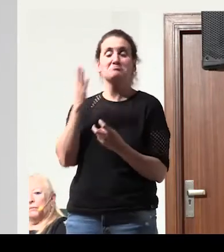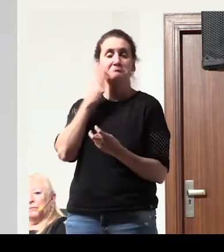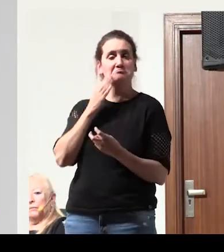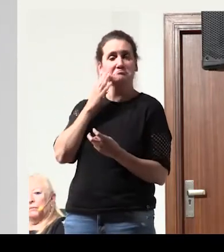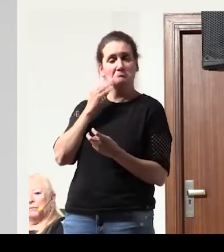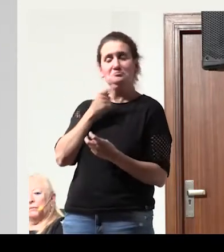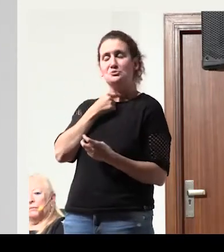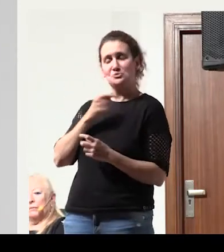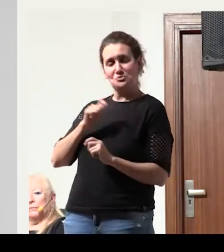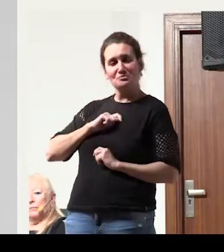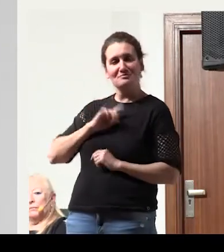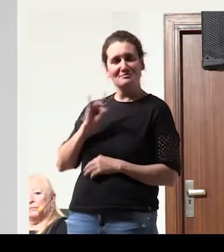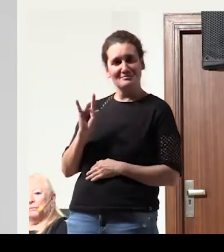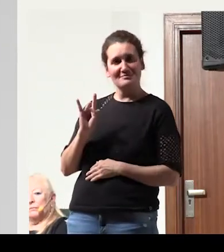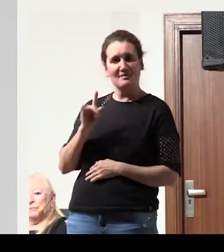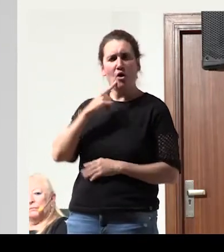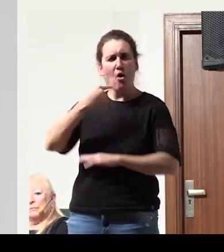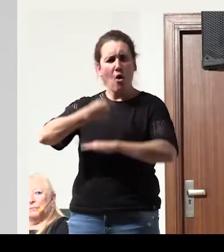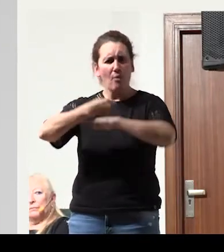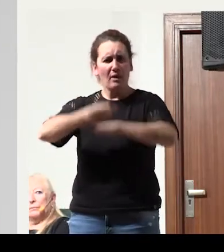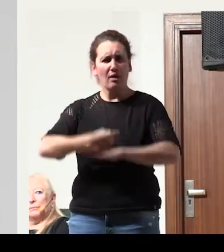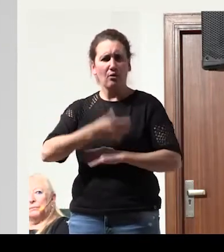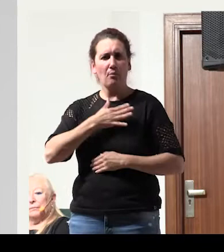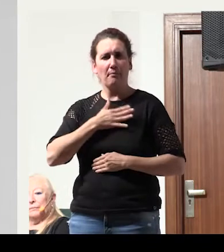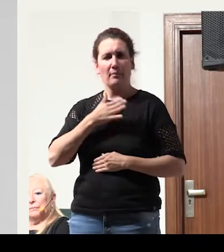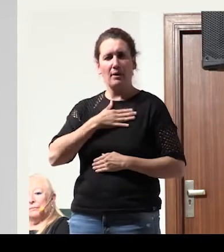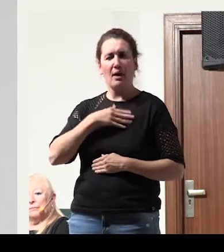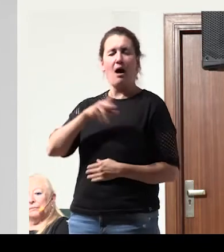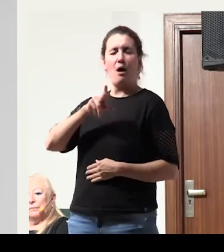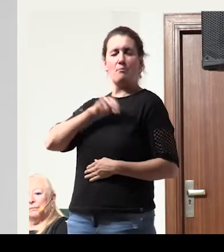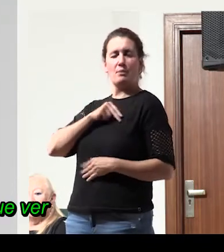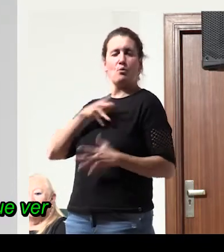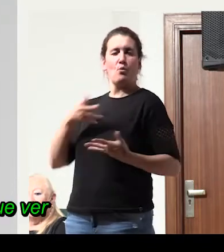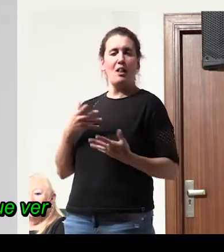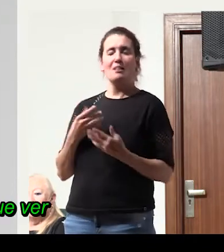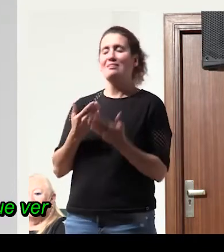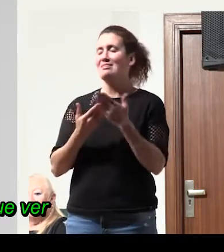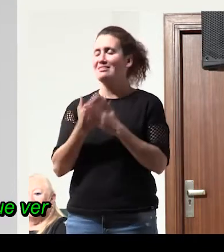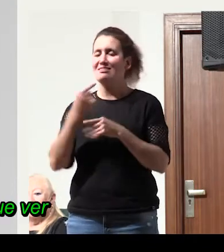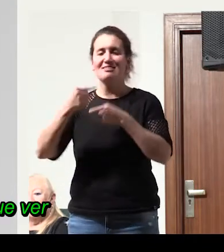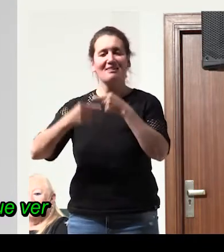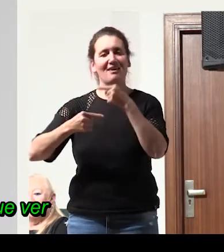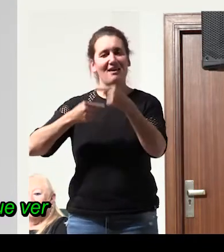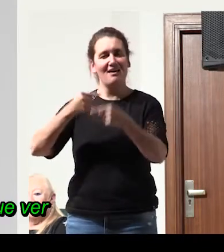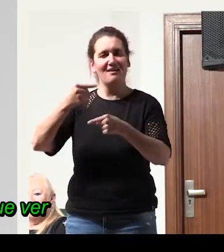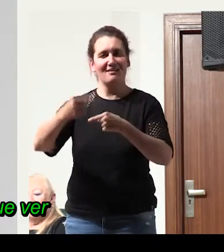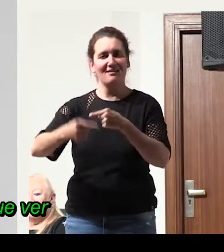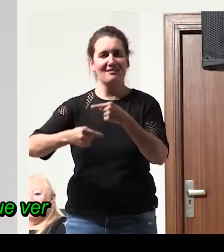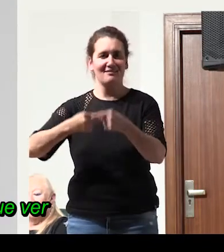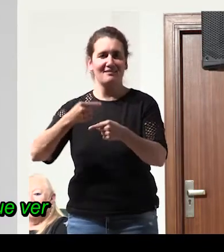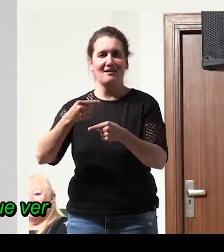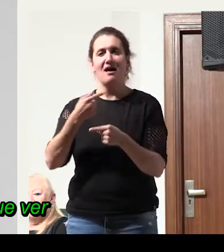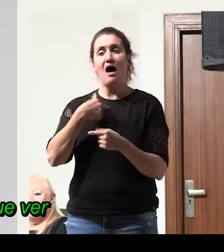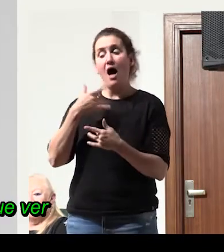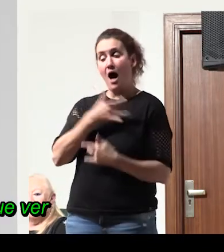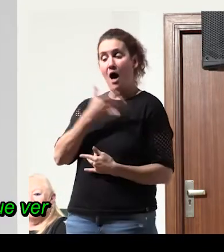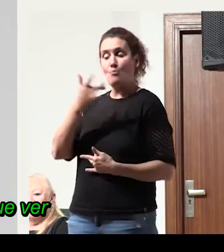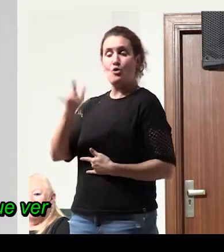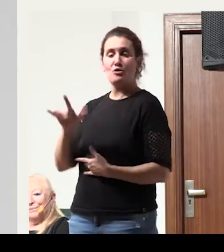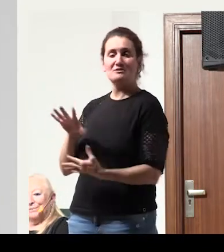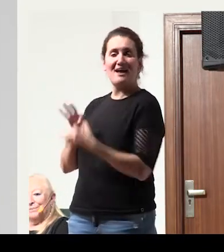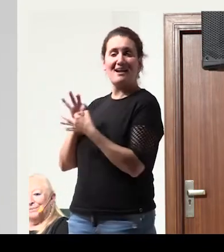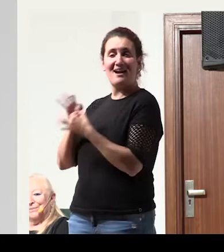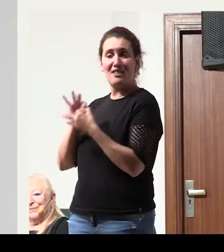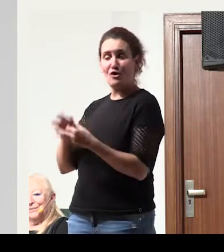Mi obligación, mi apremio es el día a día. Ser amorosa no tiene ya nada que ver con el